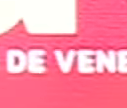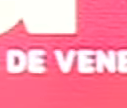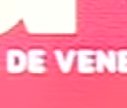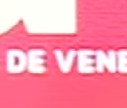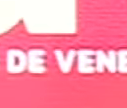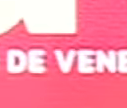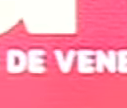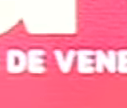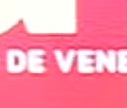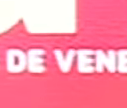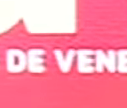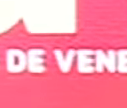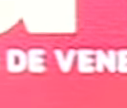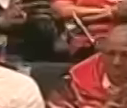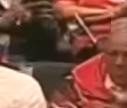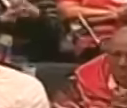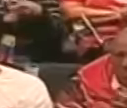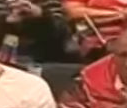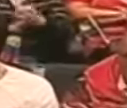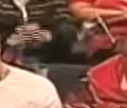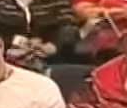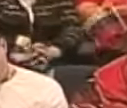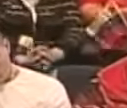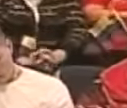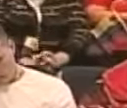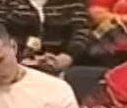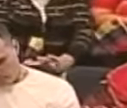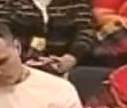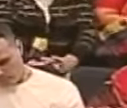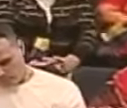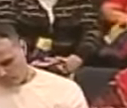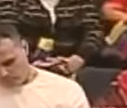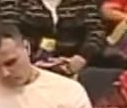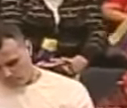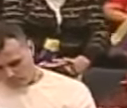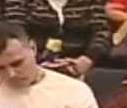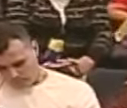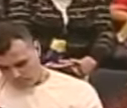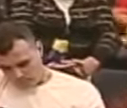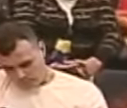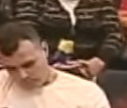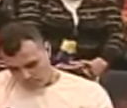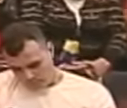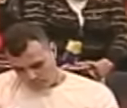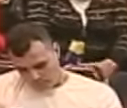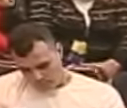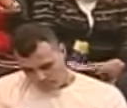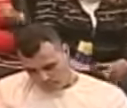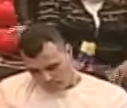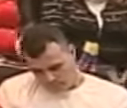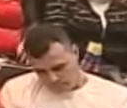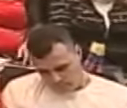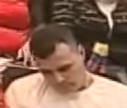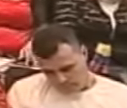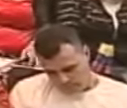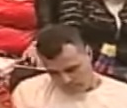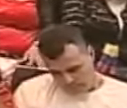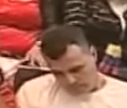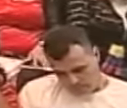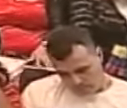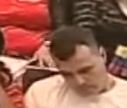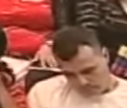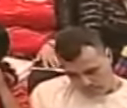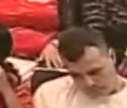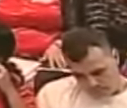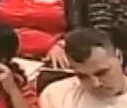Tranquilito. Y así ha sido en todas partes, y así va a ser el 28 de julio. Así va a ser el 28